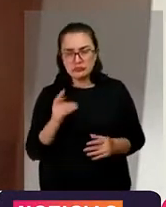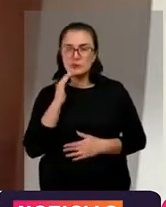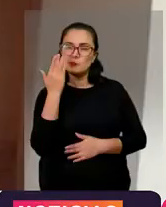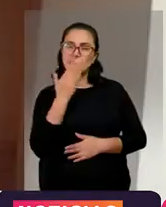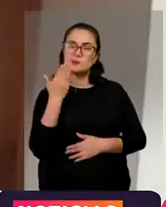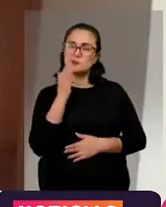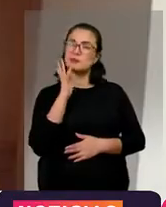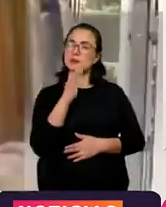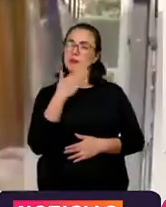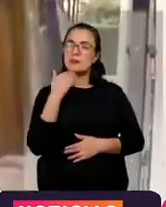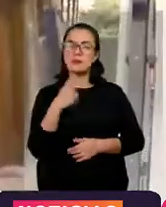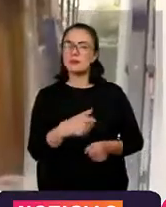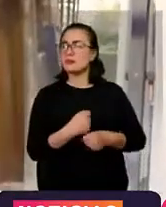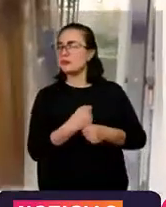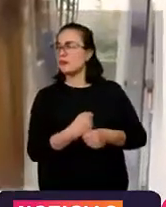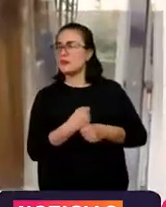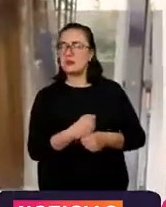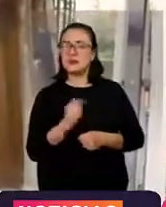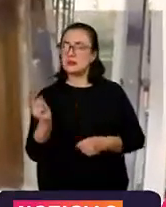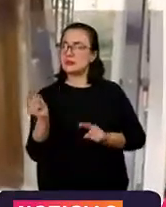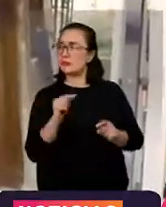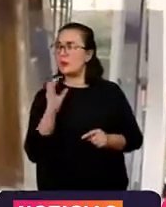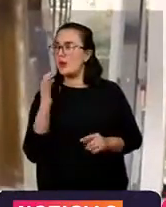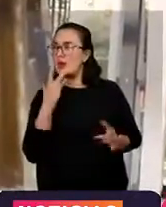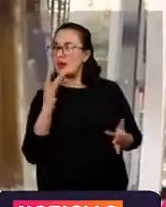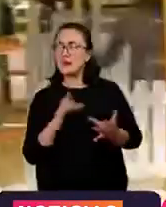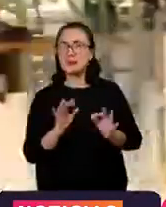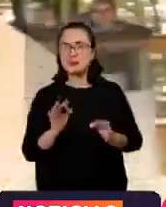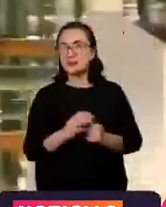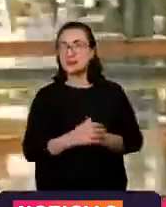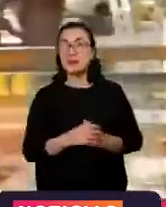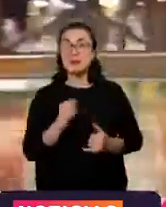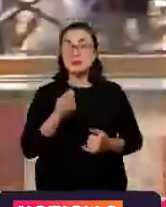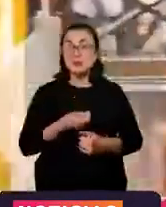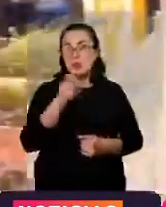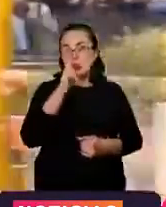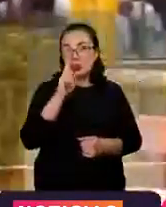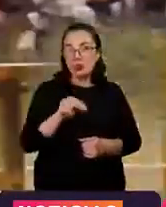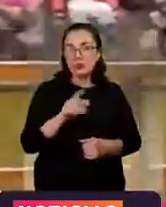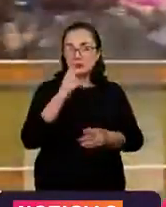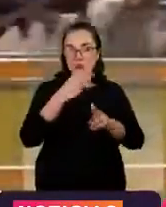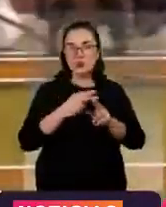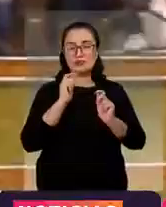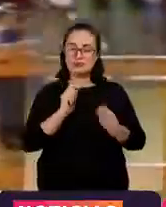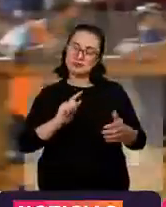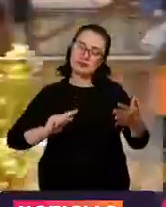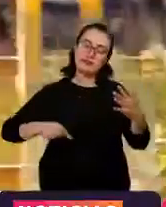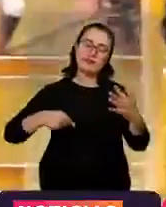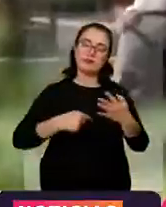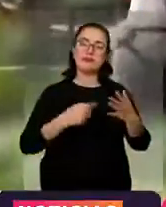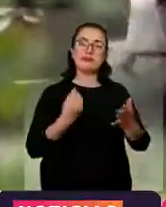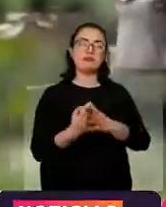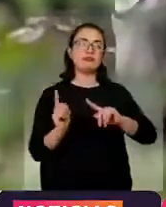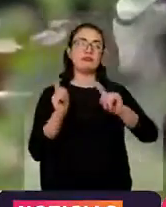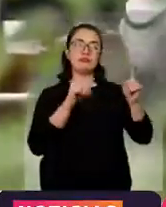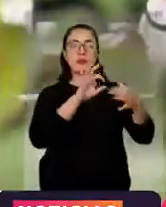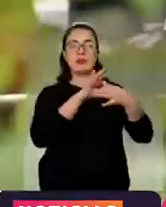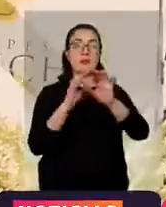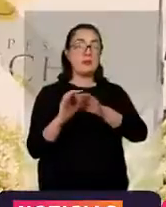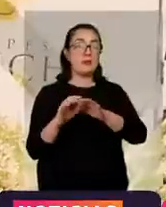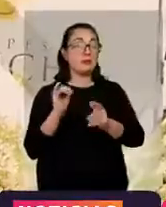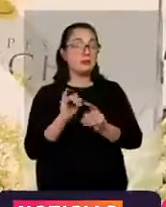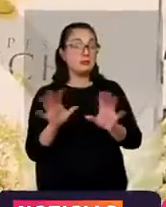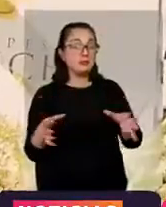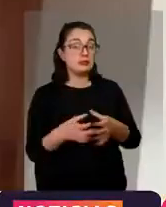nos va a representar a Colombia. A finales de junio se sabrá el nombre de quién se montará en el avión rumbo a Tokio, aunque para este grupo de 5 nada